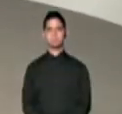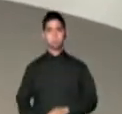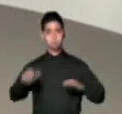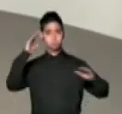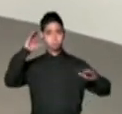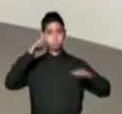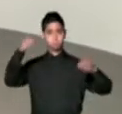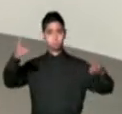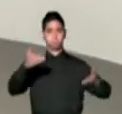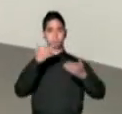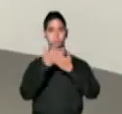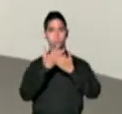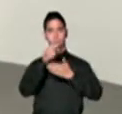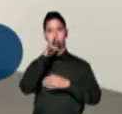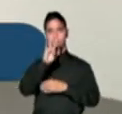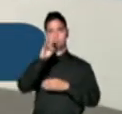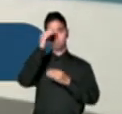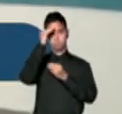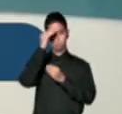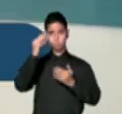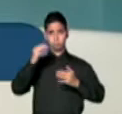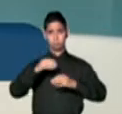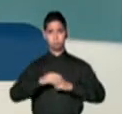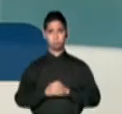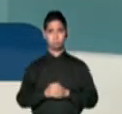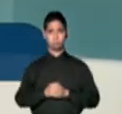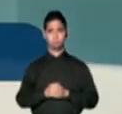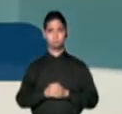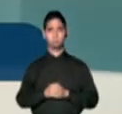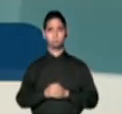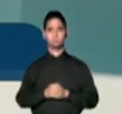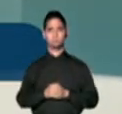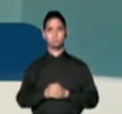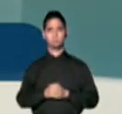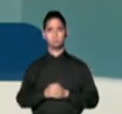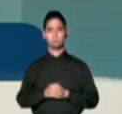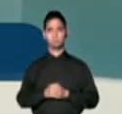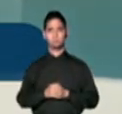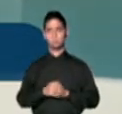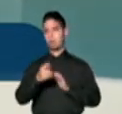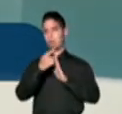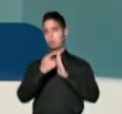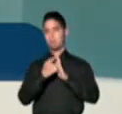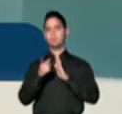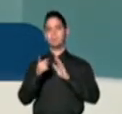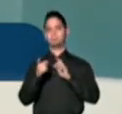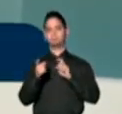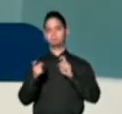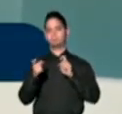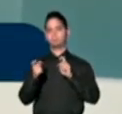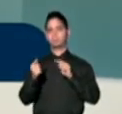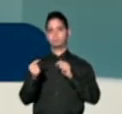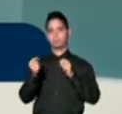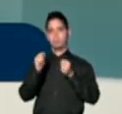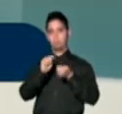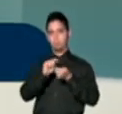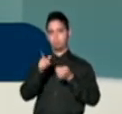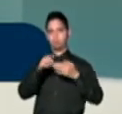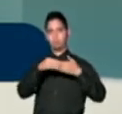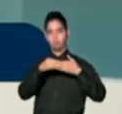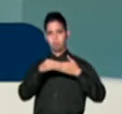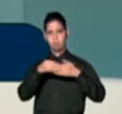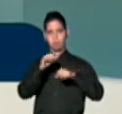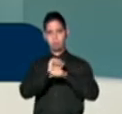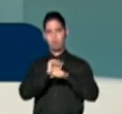Bienvenidos a Noticias 24/7. De inmediato pasamos a las informaciones. La Ley de Transformación y Flexibilidad Laboral fue firmada hoy por el